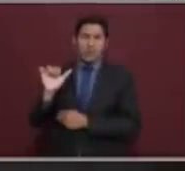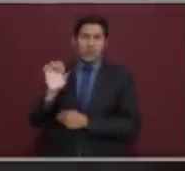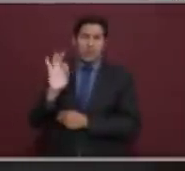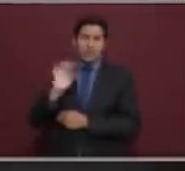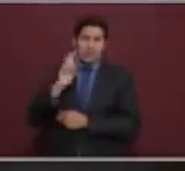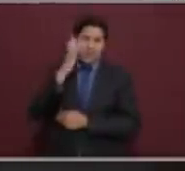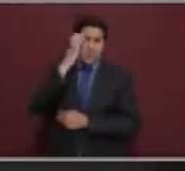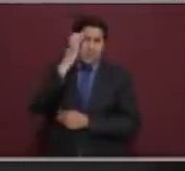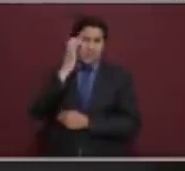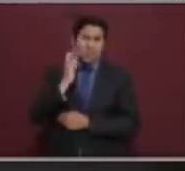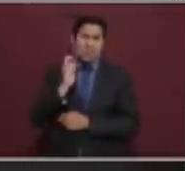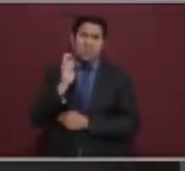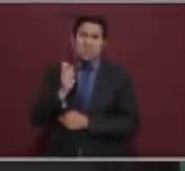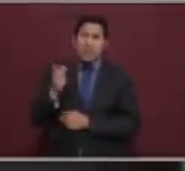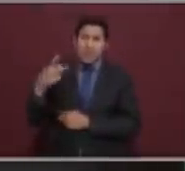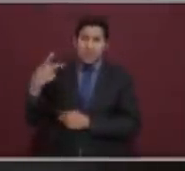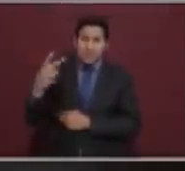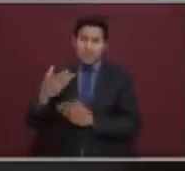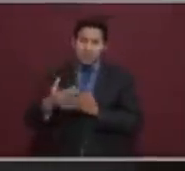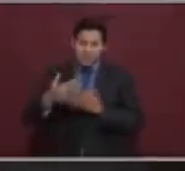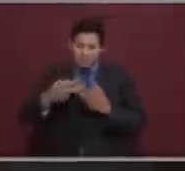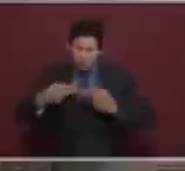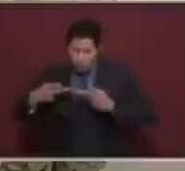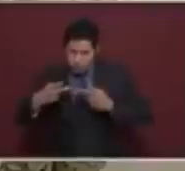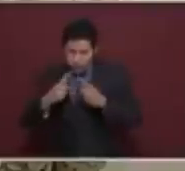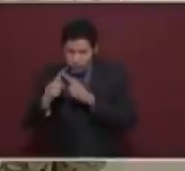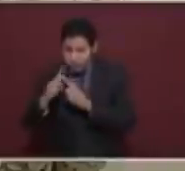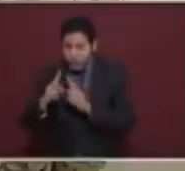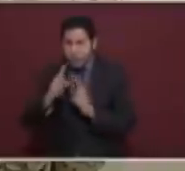que ver con una estrategia enfocada